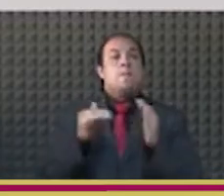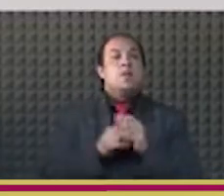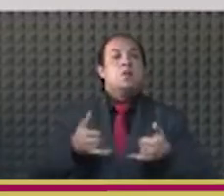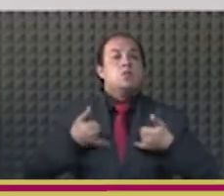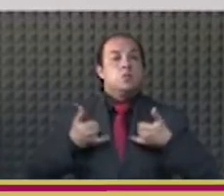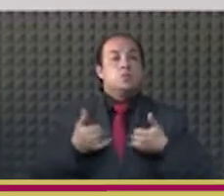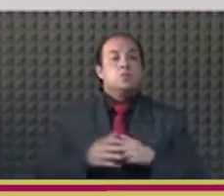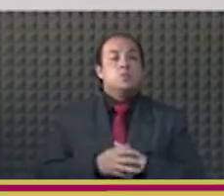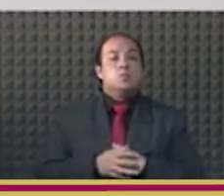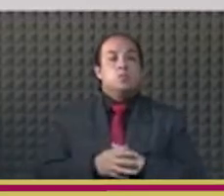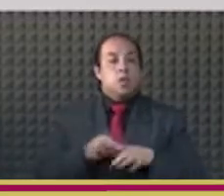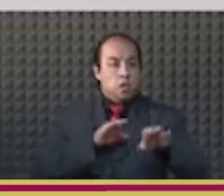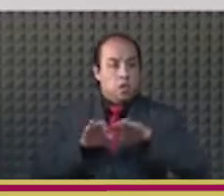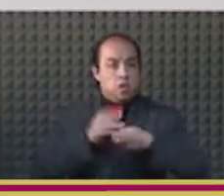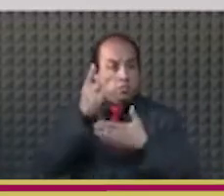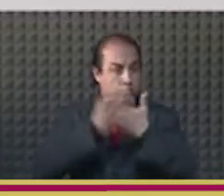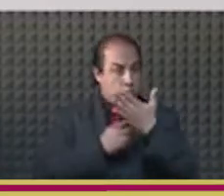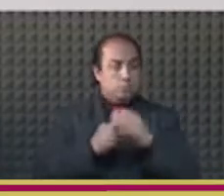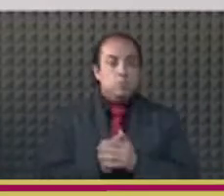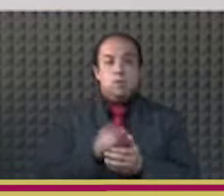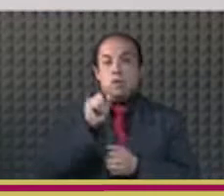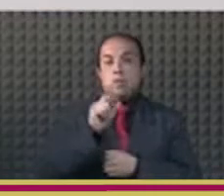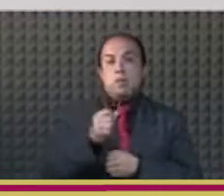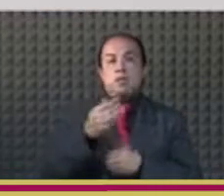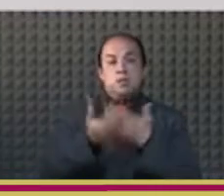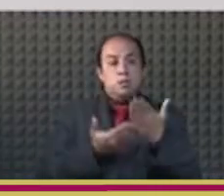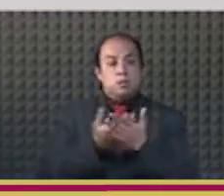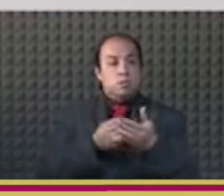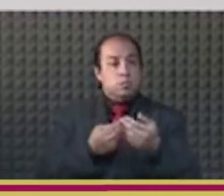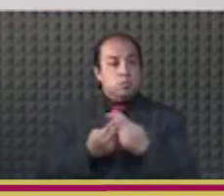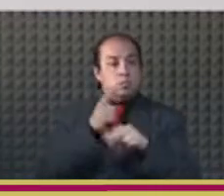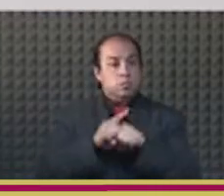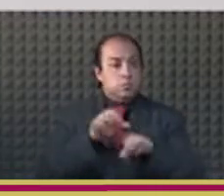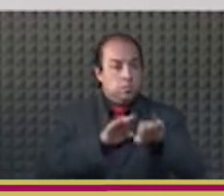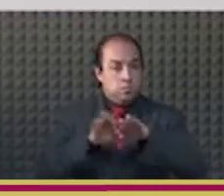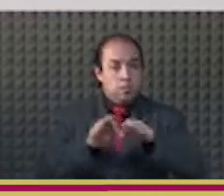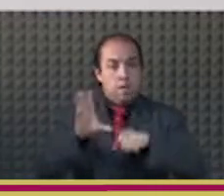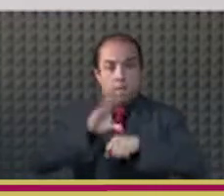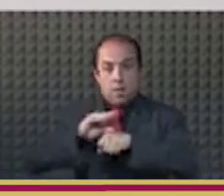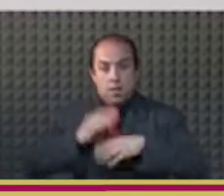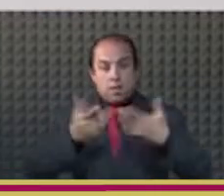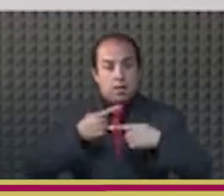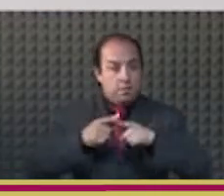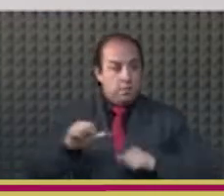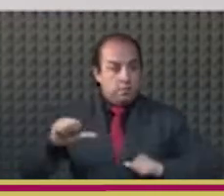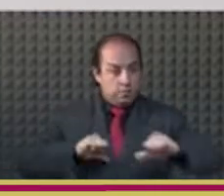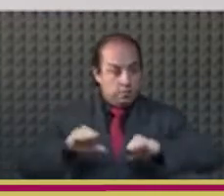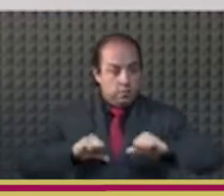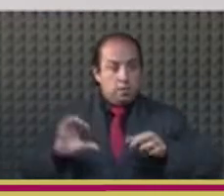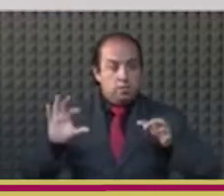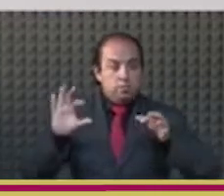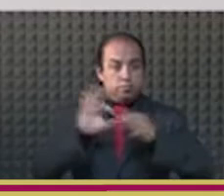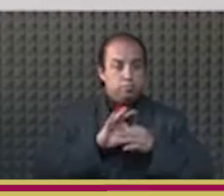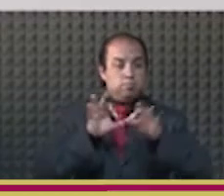este programa. Además de ello, el Servicio Nacional de Empleo nos ha permitido realizar diversas acciones de vinculación